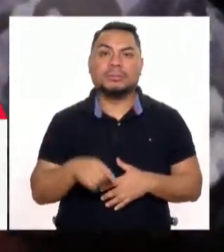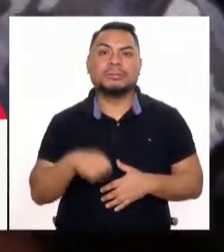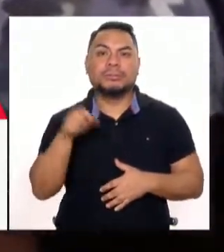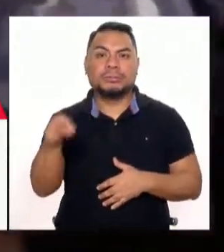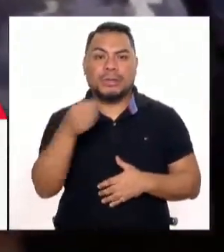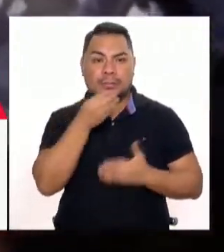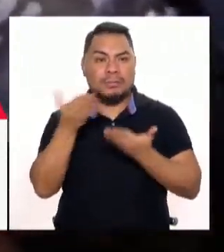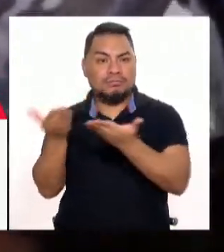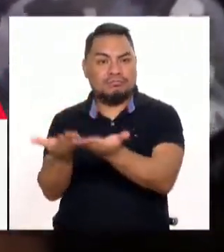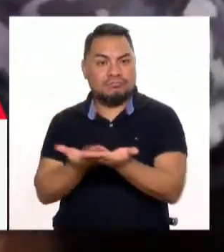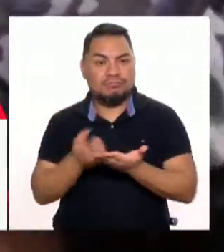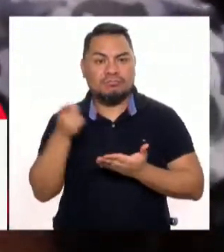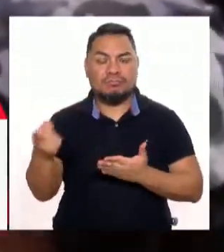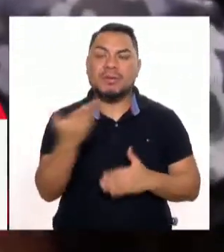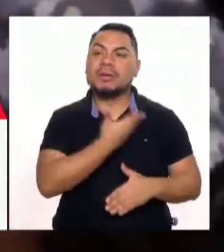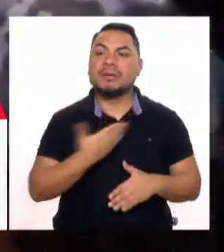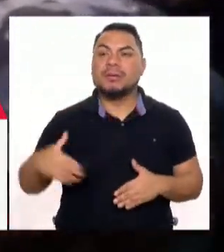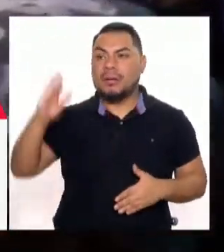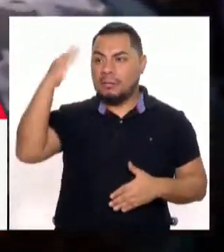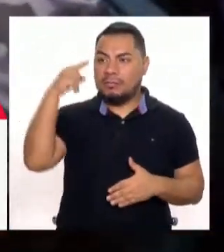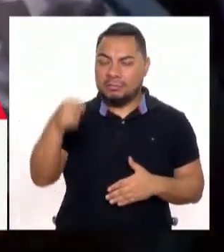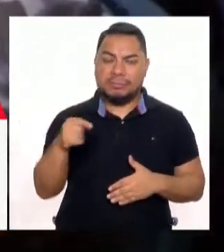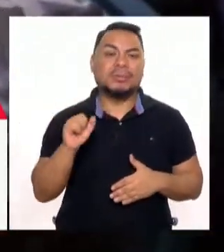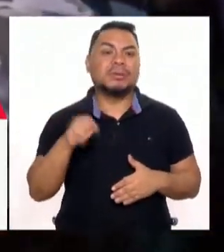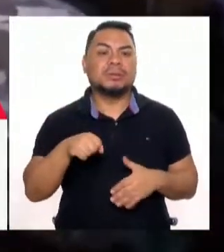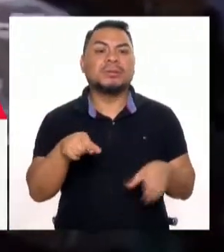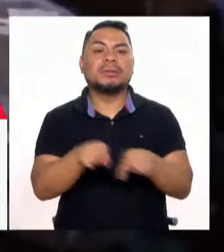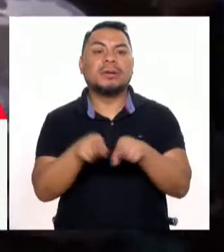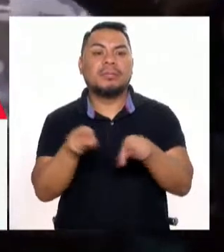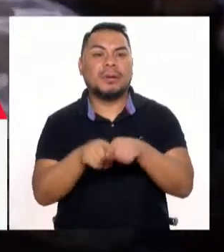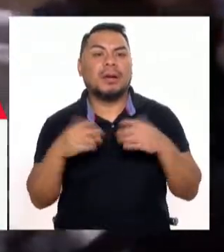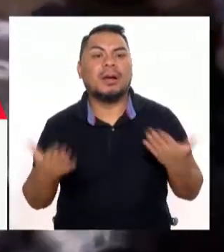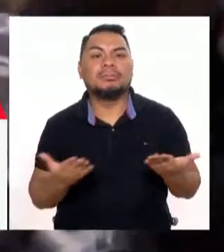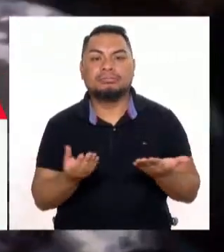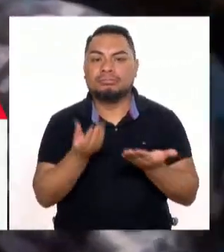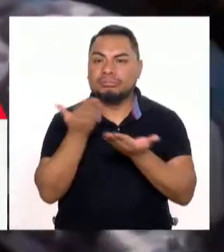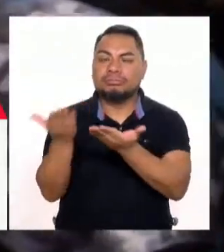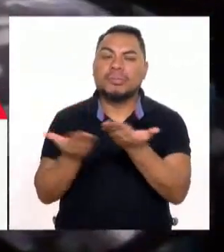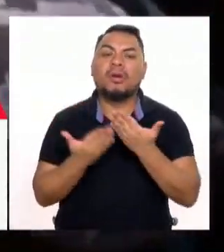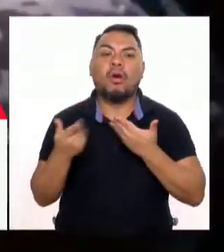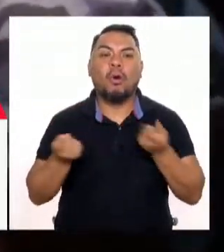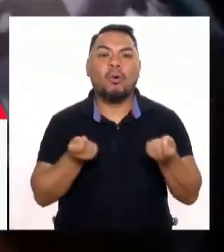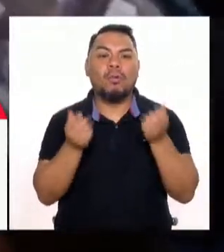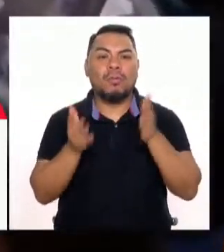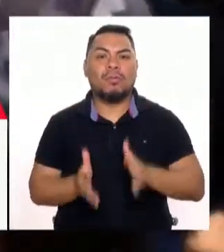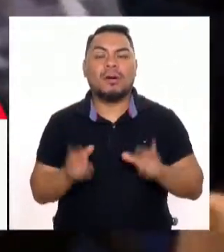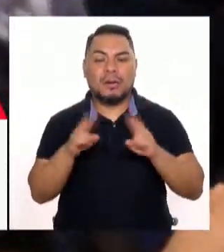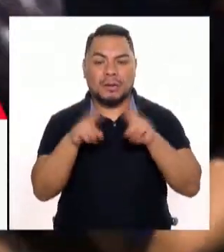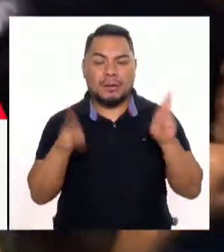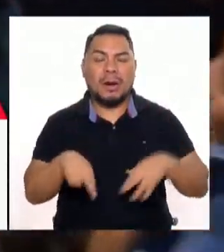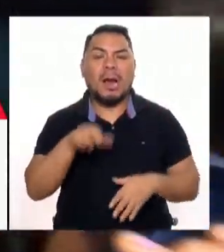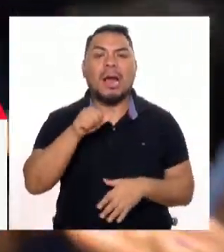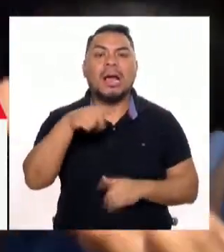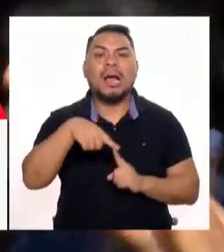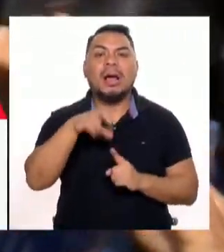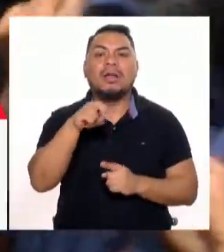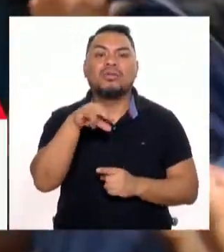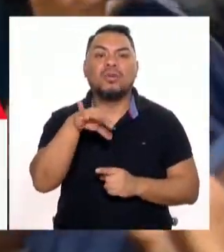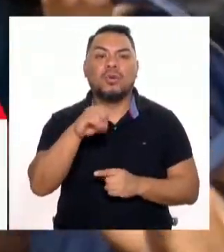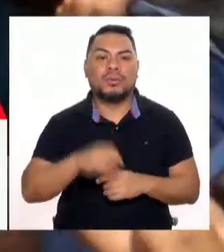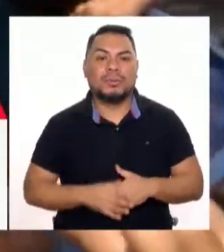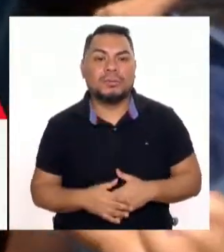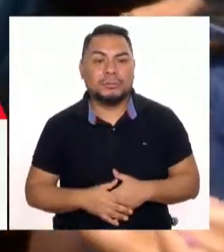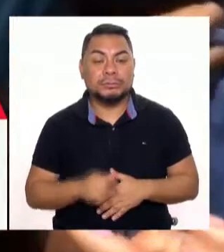dan la bienvenida a la presidenta Dina boluarte sino también al gobernador regional Antonio pulgar